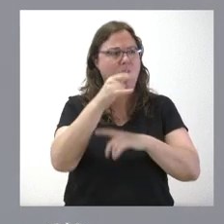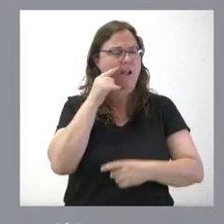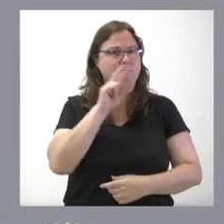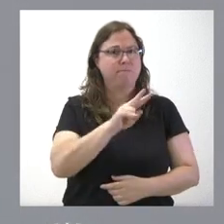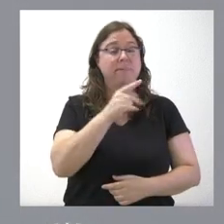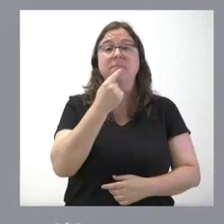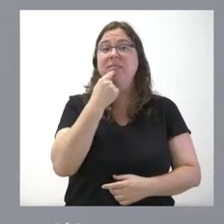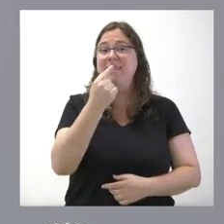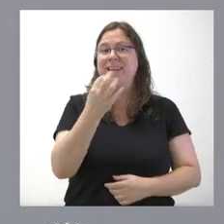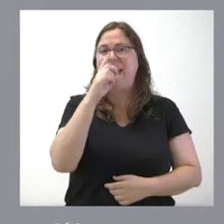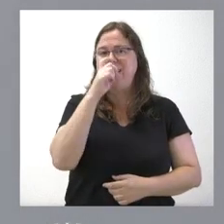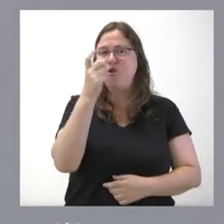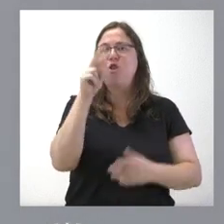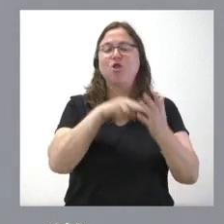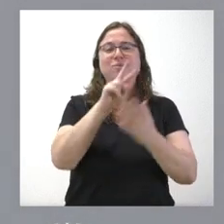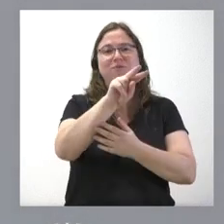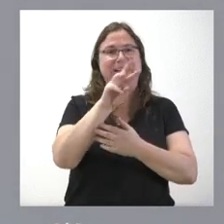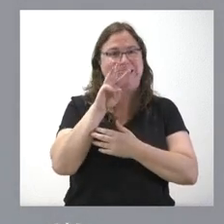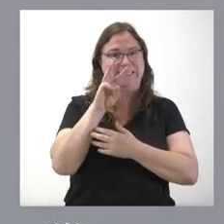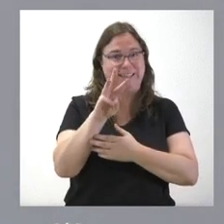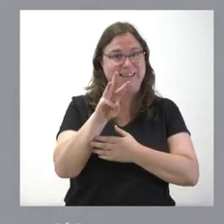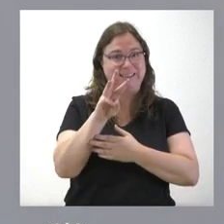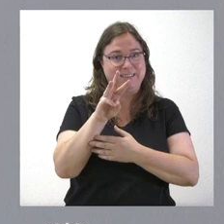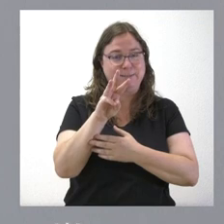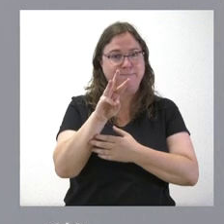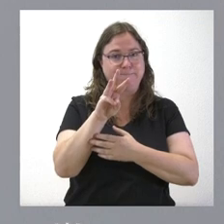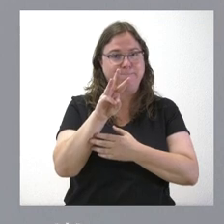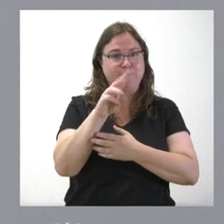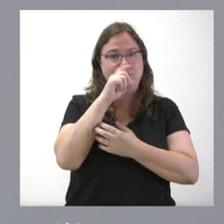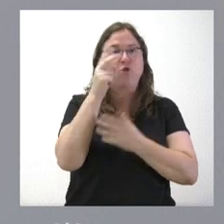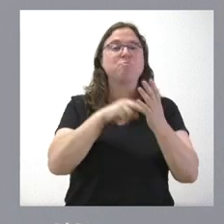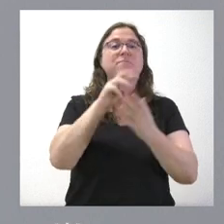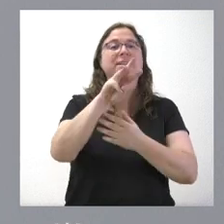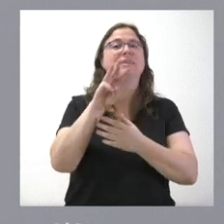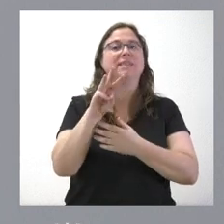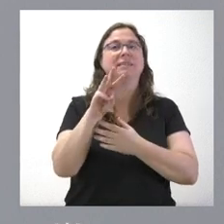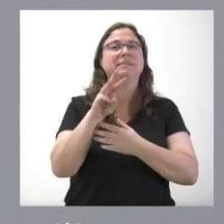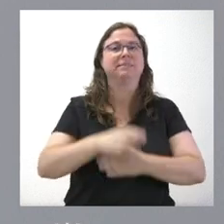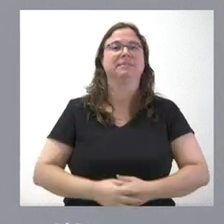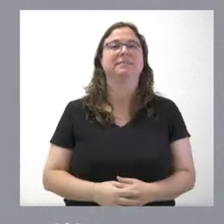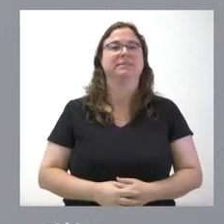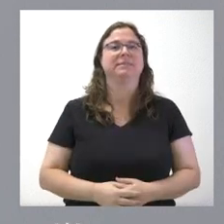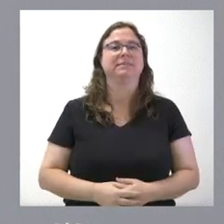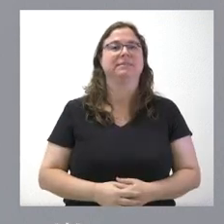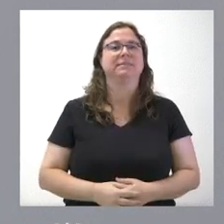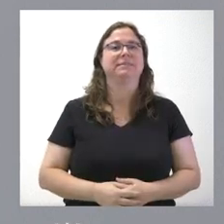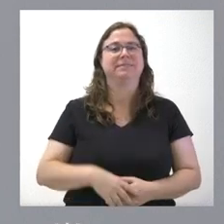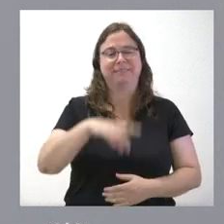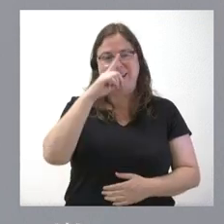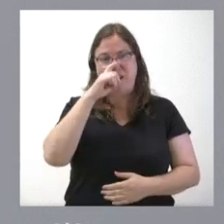sí decir respecto al año 23 que si de el año 23 la cifra